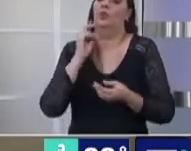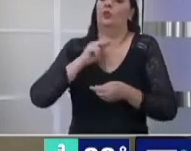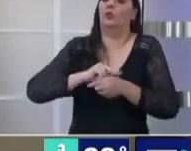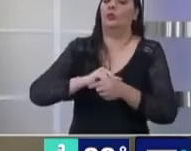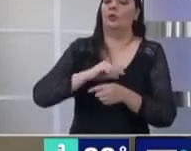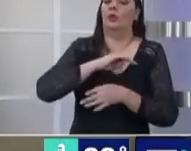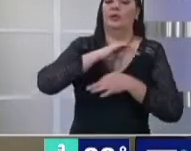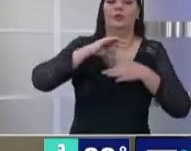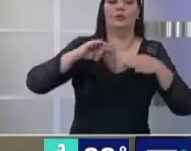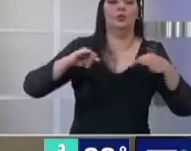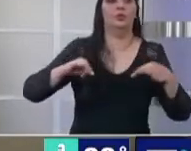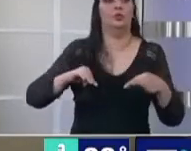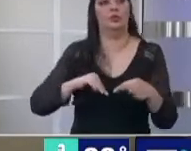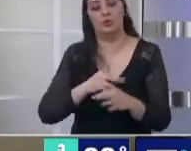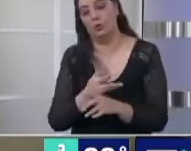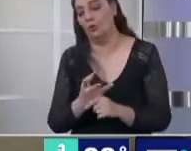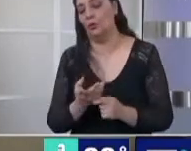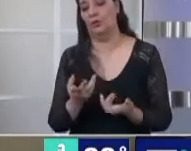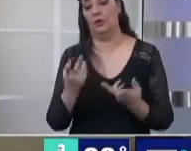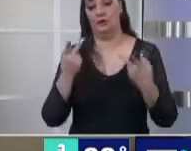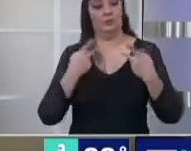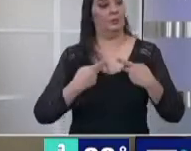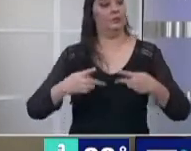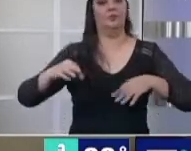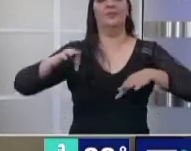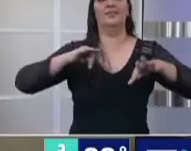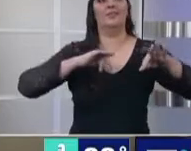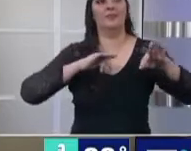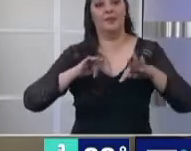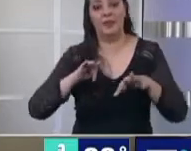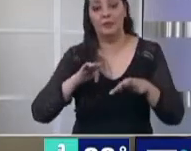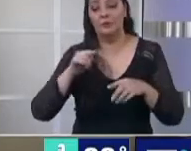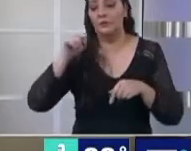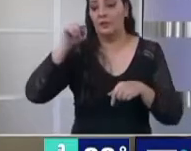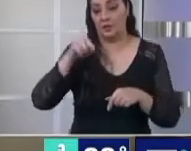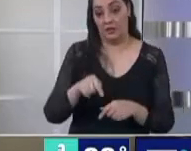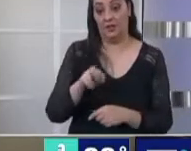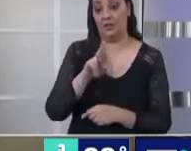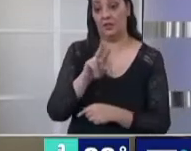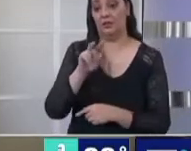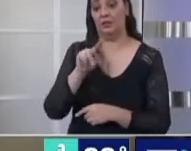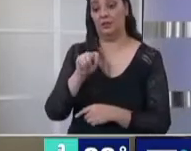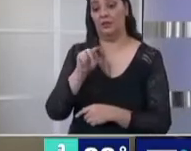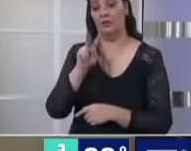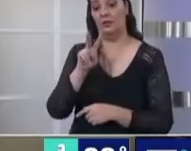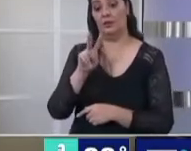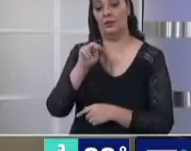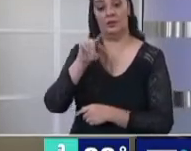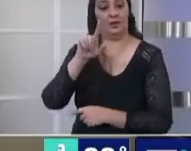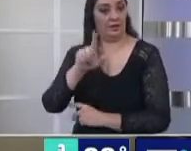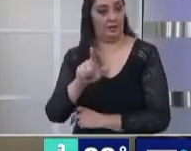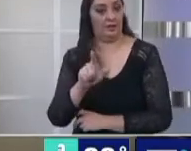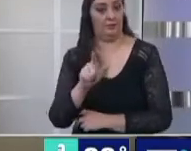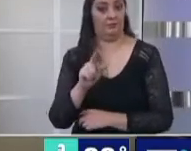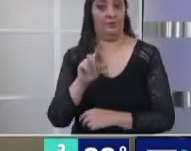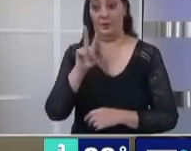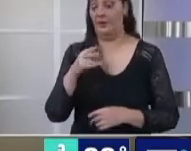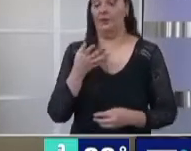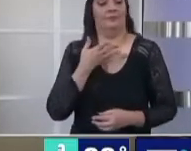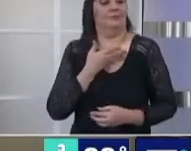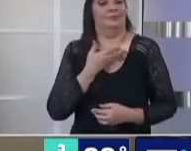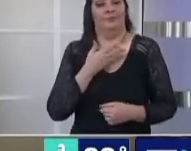de todo el personal que formamos parte del Sistema Radio y Televisión de Nuevo León. No tenemos